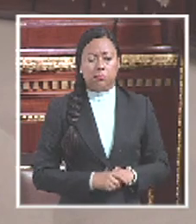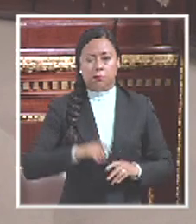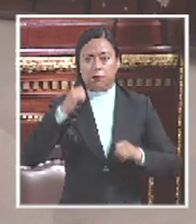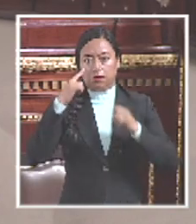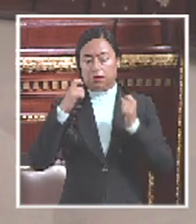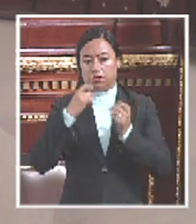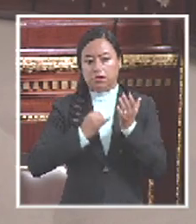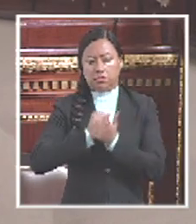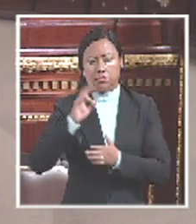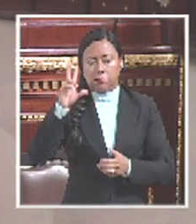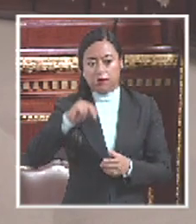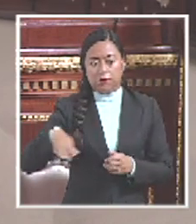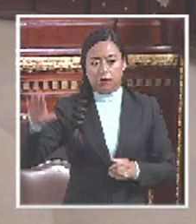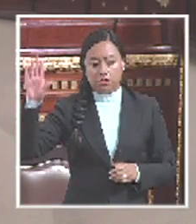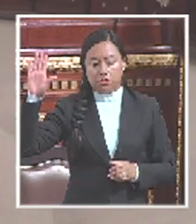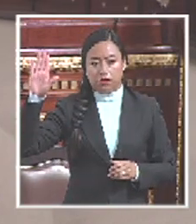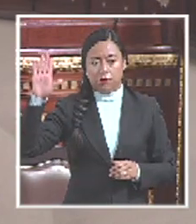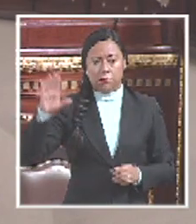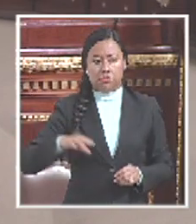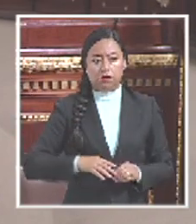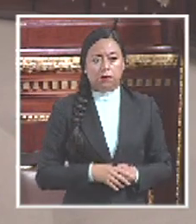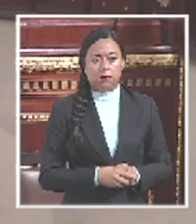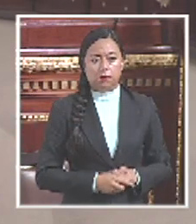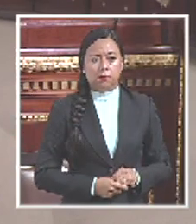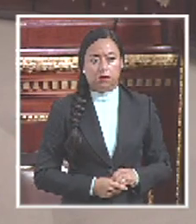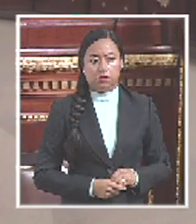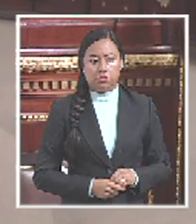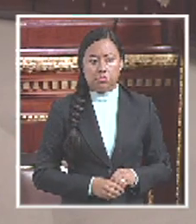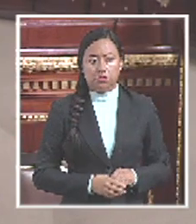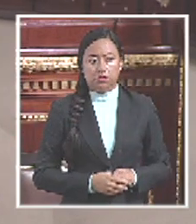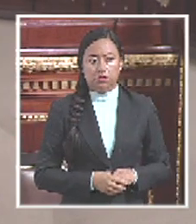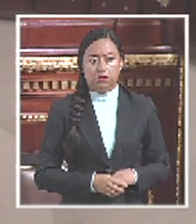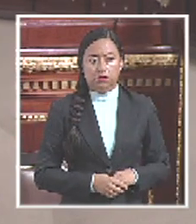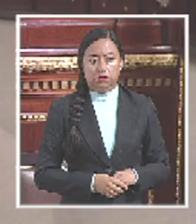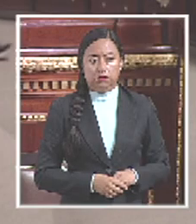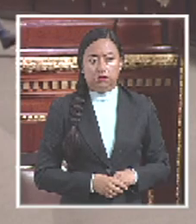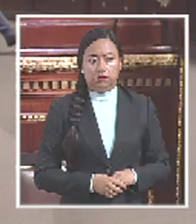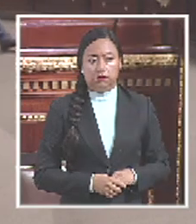Los que estén por la negativa, sírvanse manifestarlo levantando la mano.